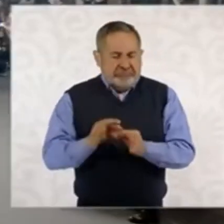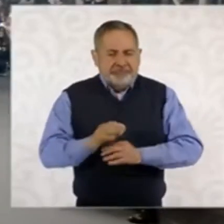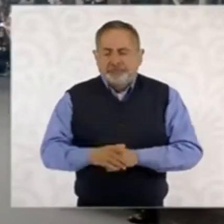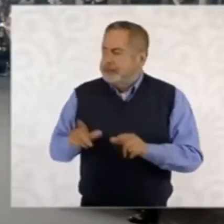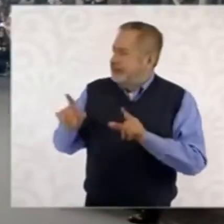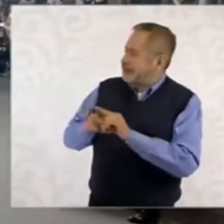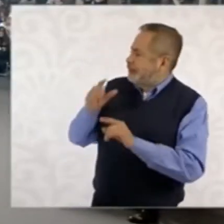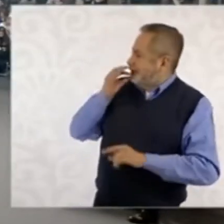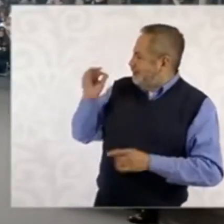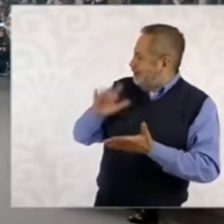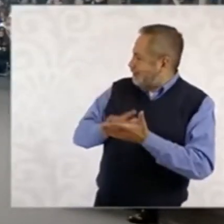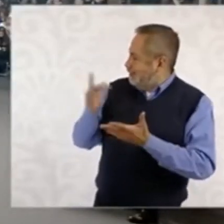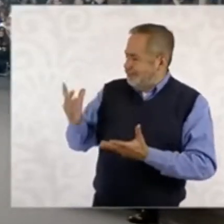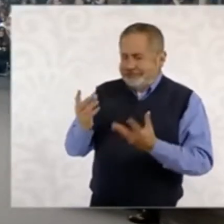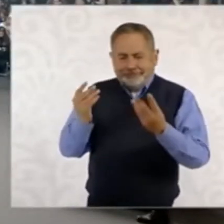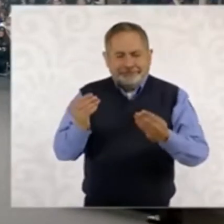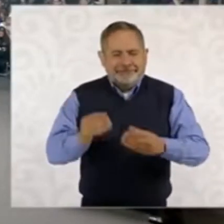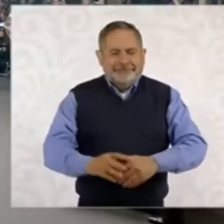gracias.